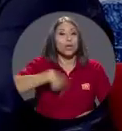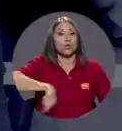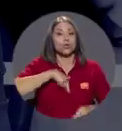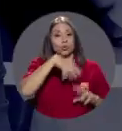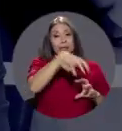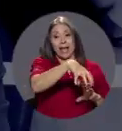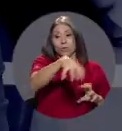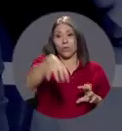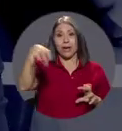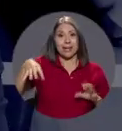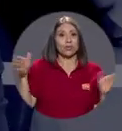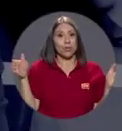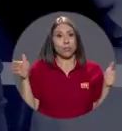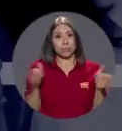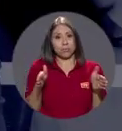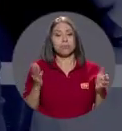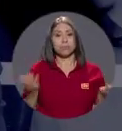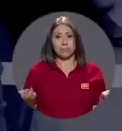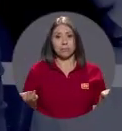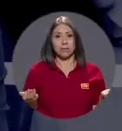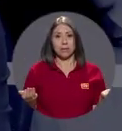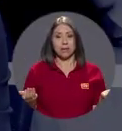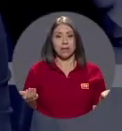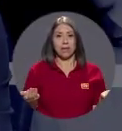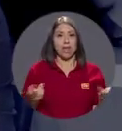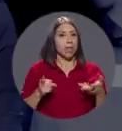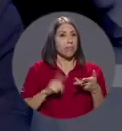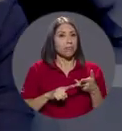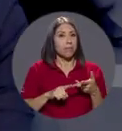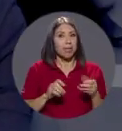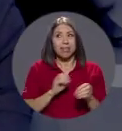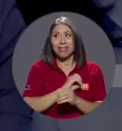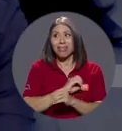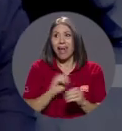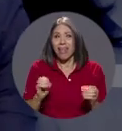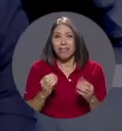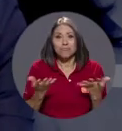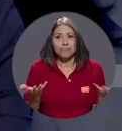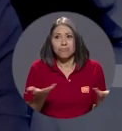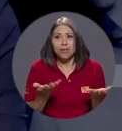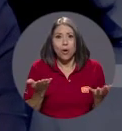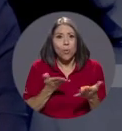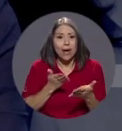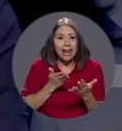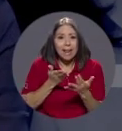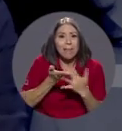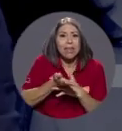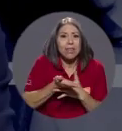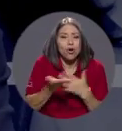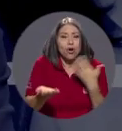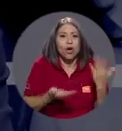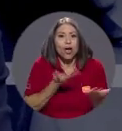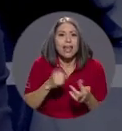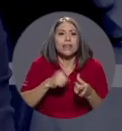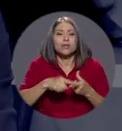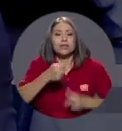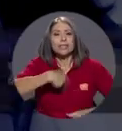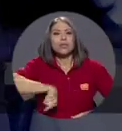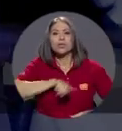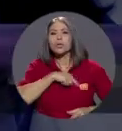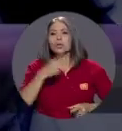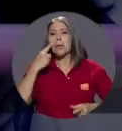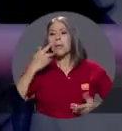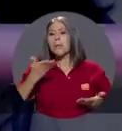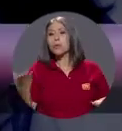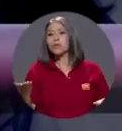nuestros territorios cantonales son relativamente pequeños a nivel de escala, y no tenemos nada en el medio. Entonces, ¿qué es lo que empezamos a generar?